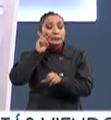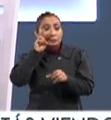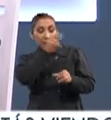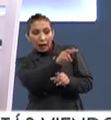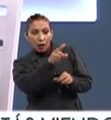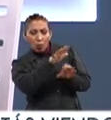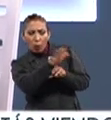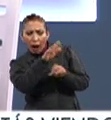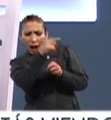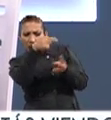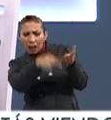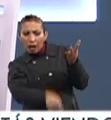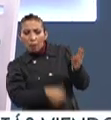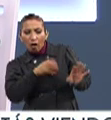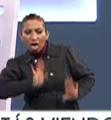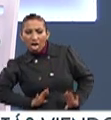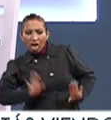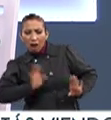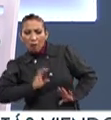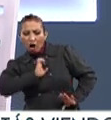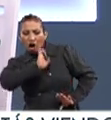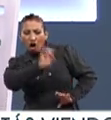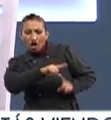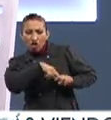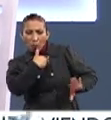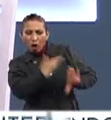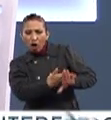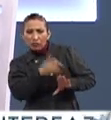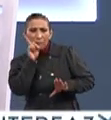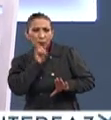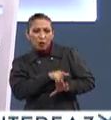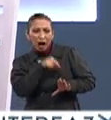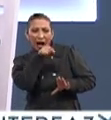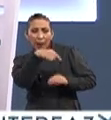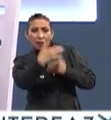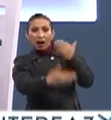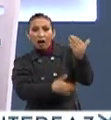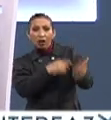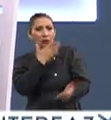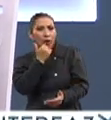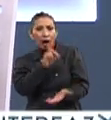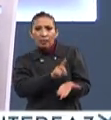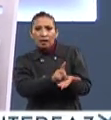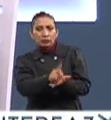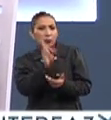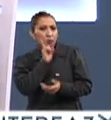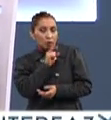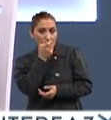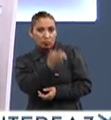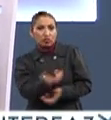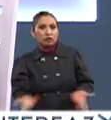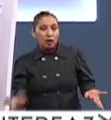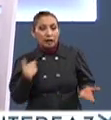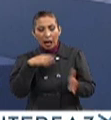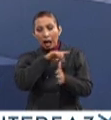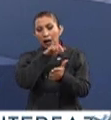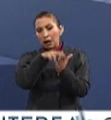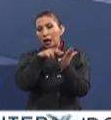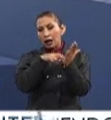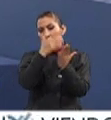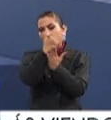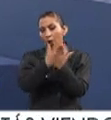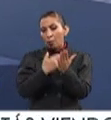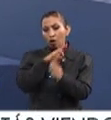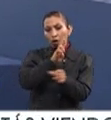visibilizar cuáles son estas conductas misóginas que van en contra del progreso del derecho de las mujeres, el cual pues, está en el marco normativo